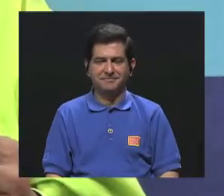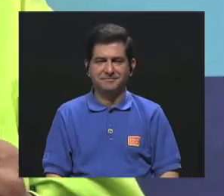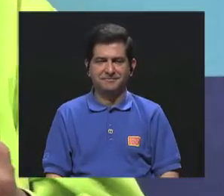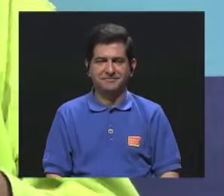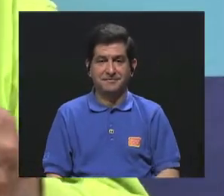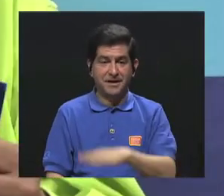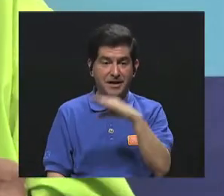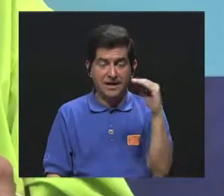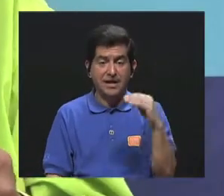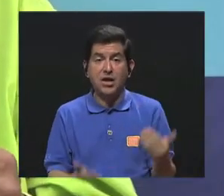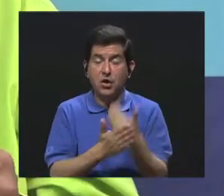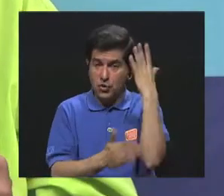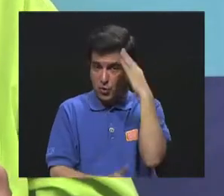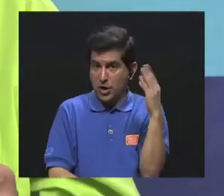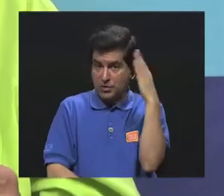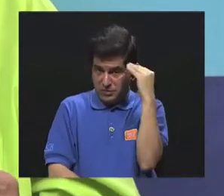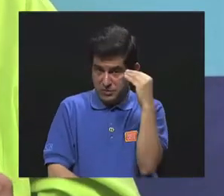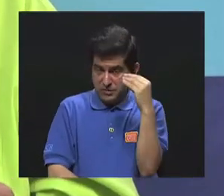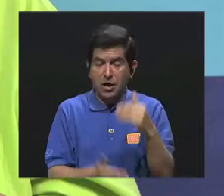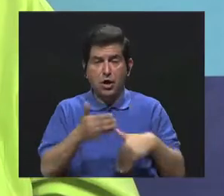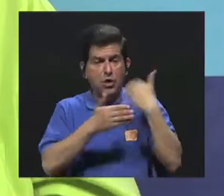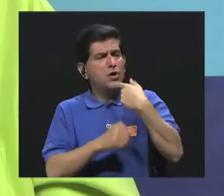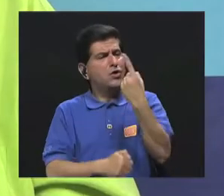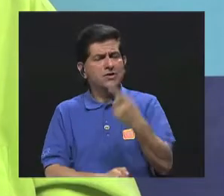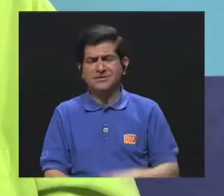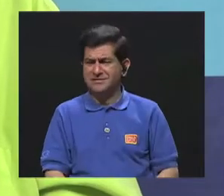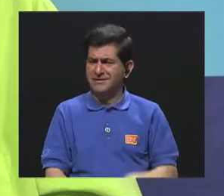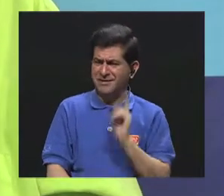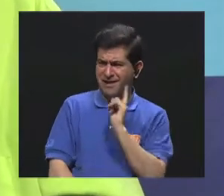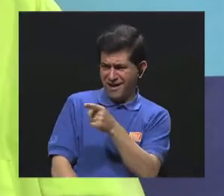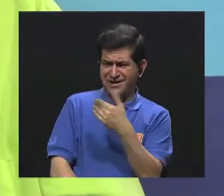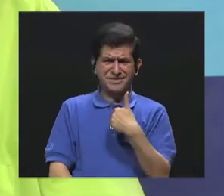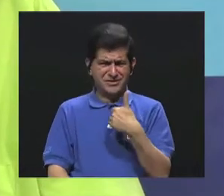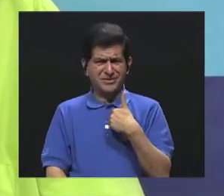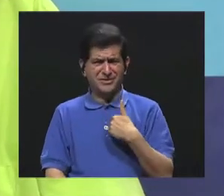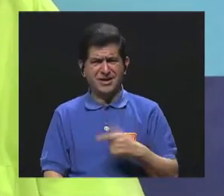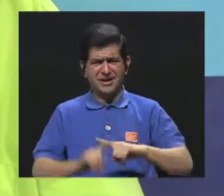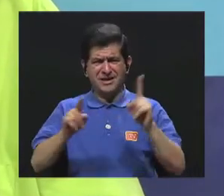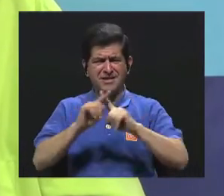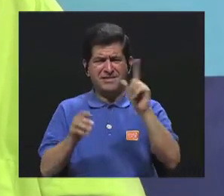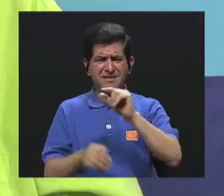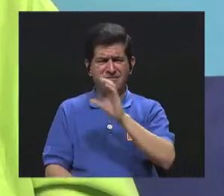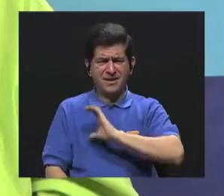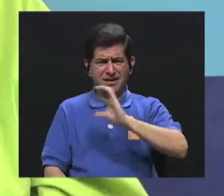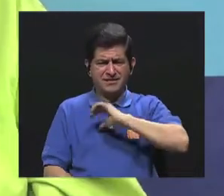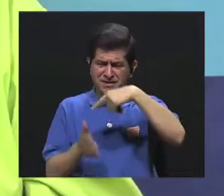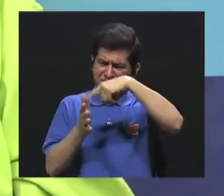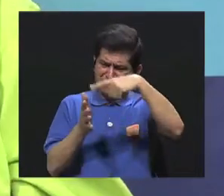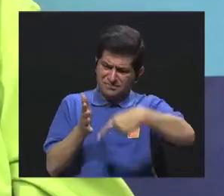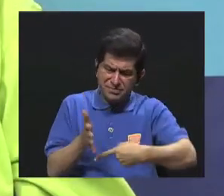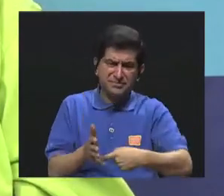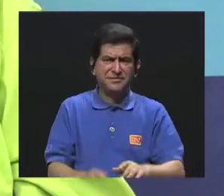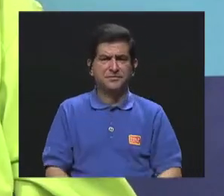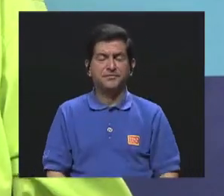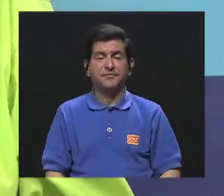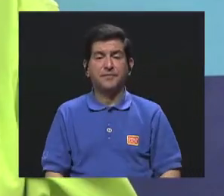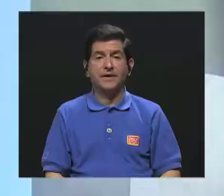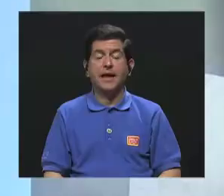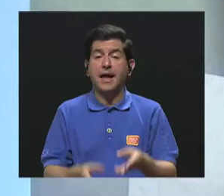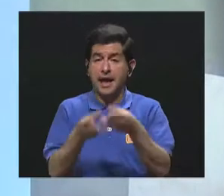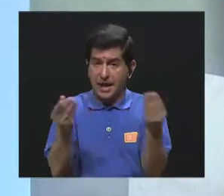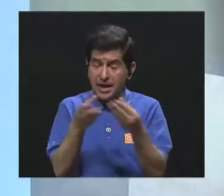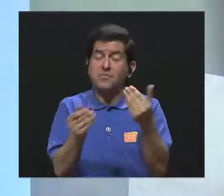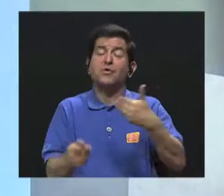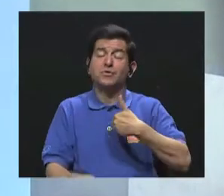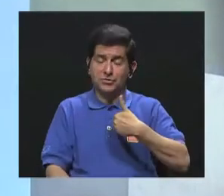Y una nueva experiencia, y luego eso, decir, bueno, esto tiene estas y estas etapas. Pues a nivel de producción sí